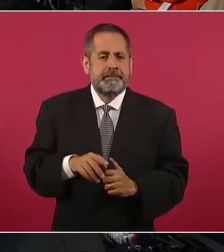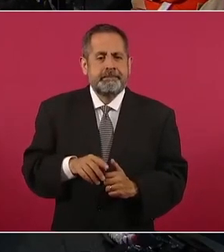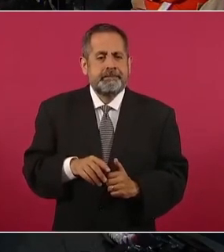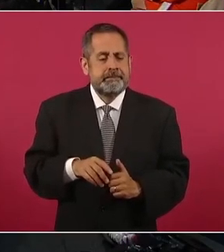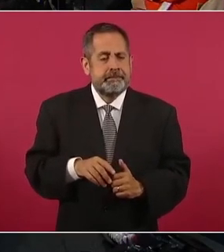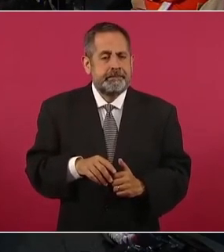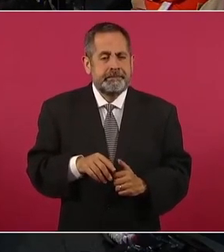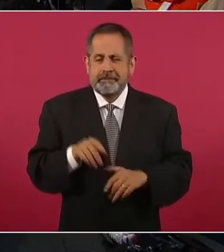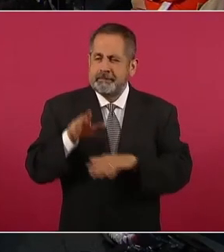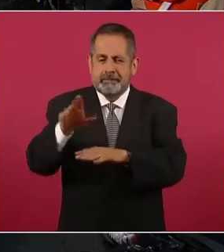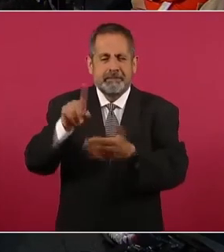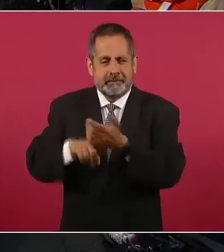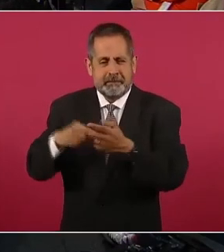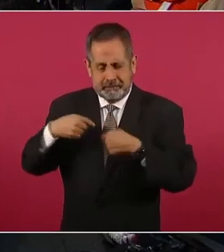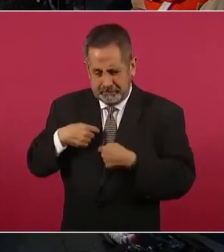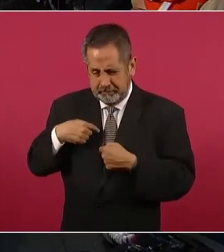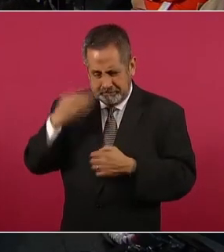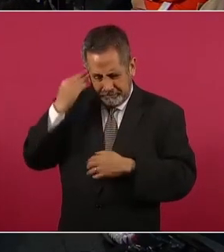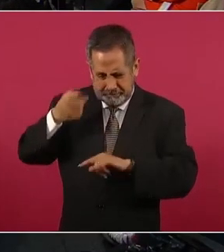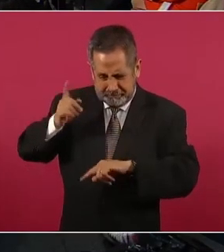cuando el desafuero,